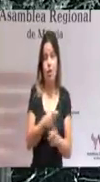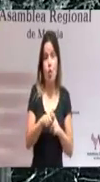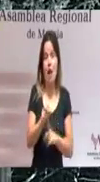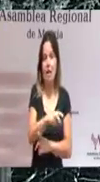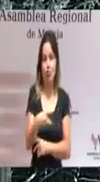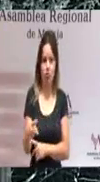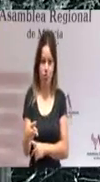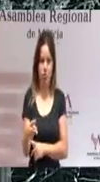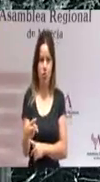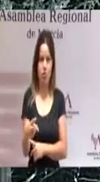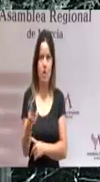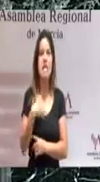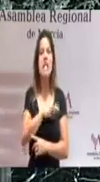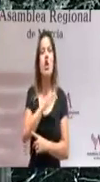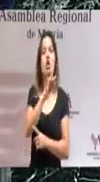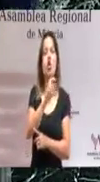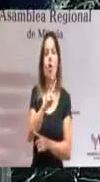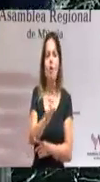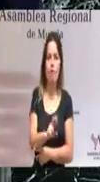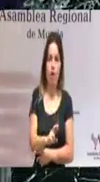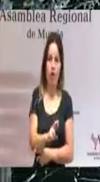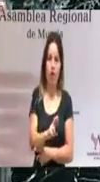resultado. Señor Tobar,